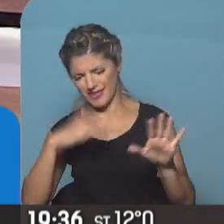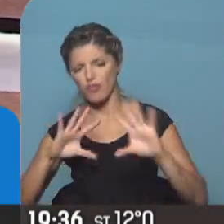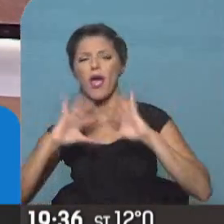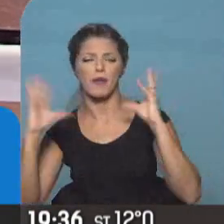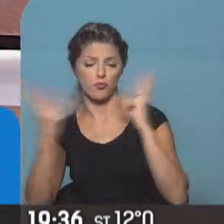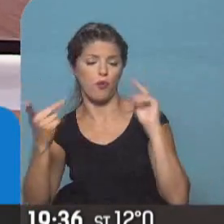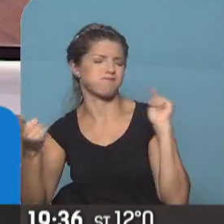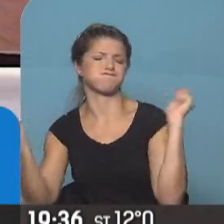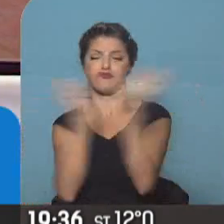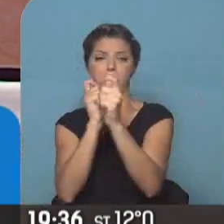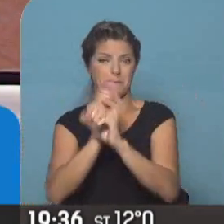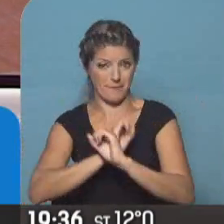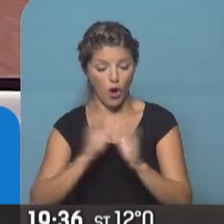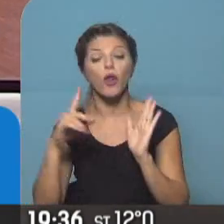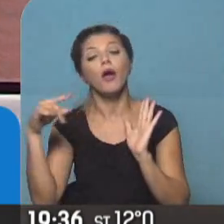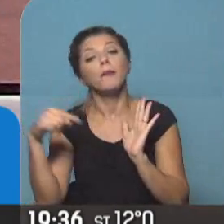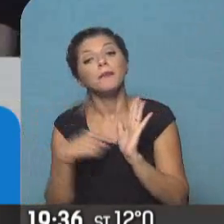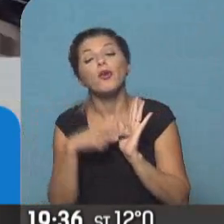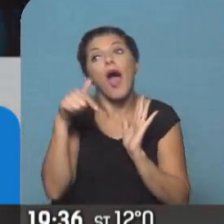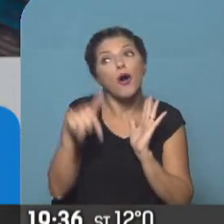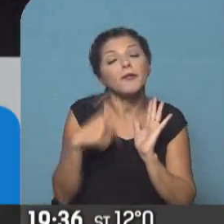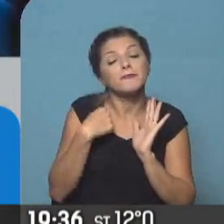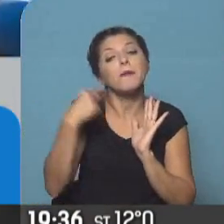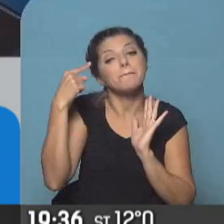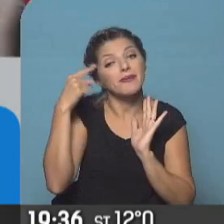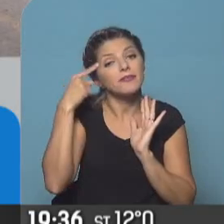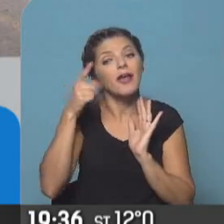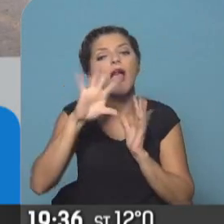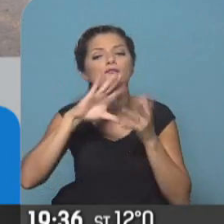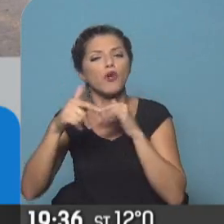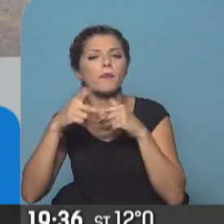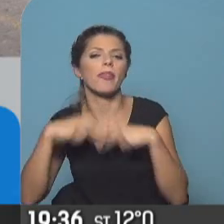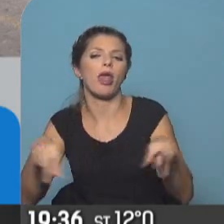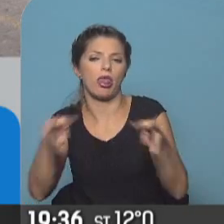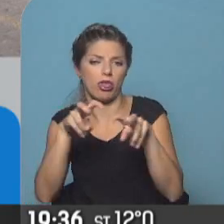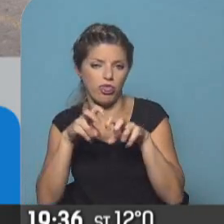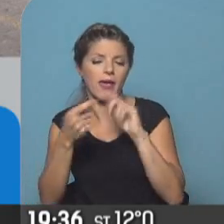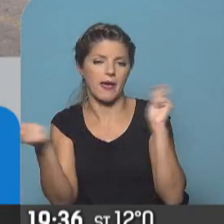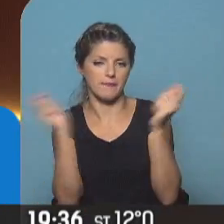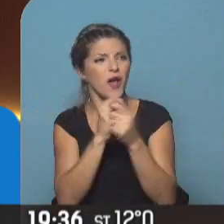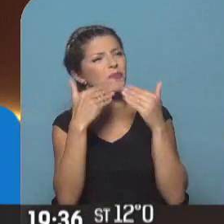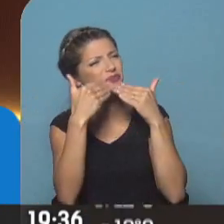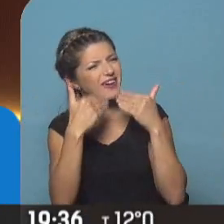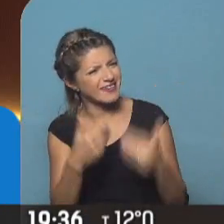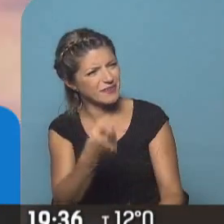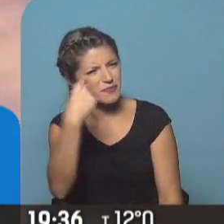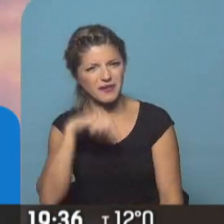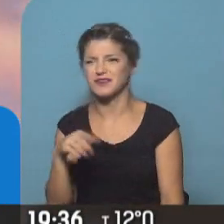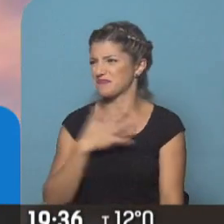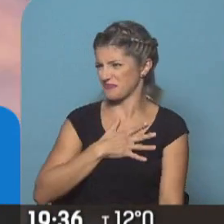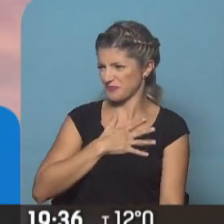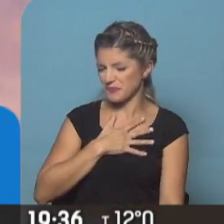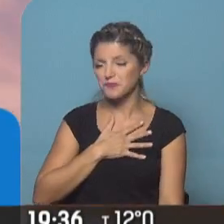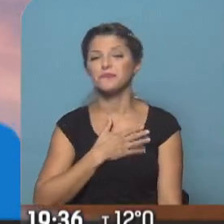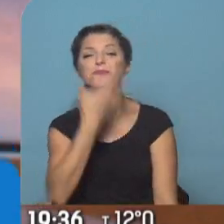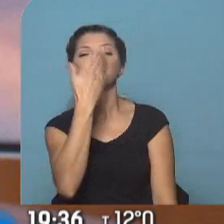para peor. Claro. Entonces ahora quizás habría que rever esa política de ingresos. Bien, Luis, muchísimas gracias por reflexionar juntos. El profesor